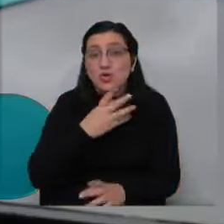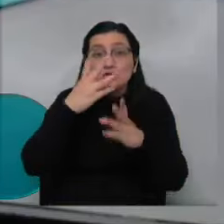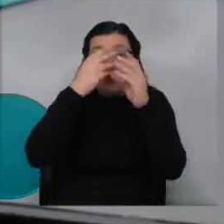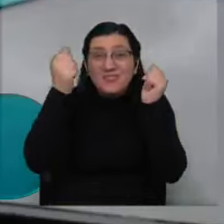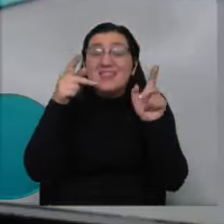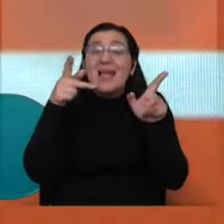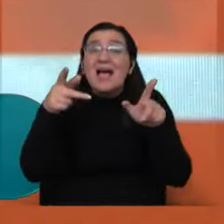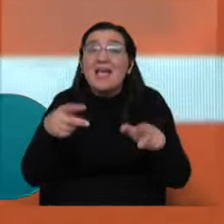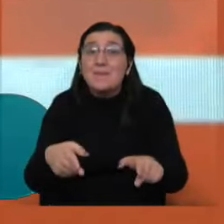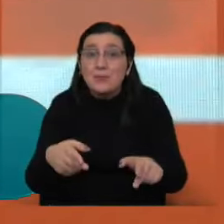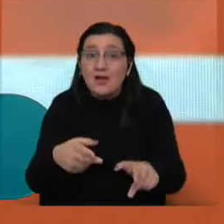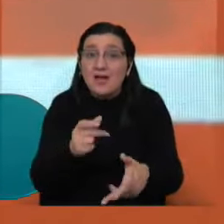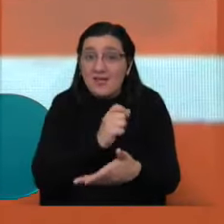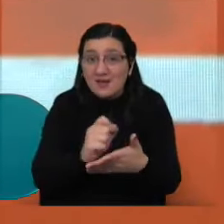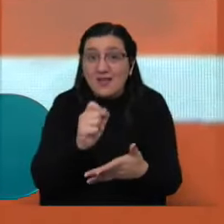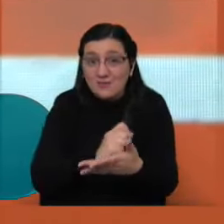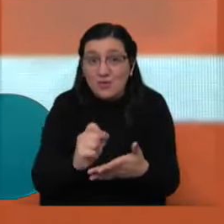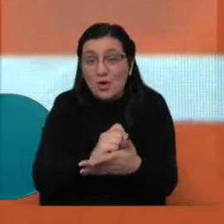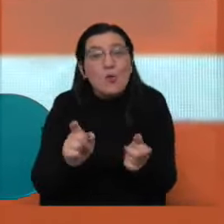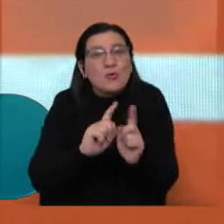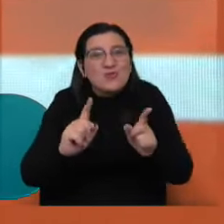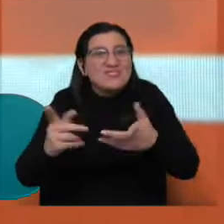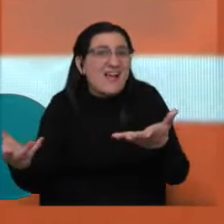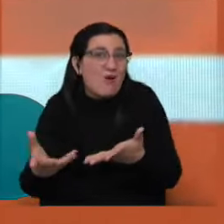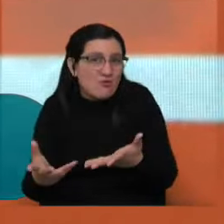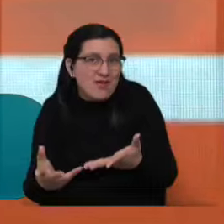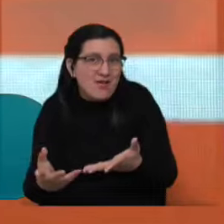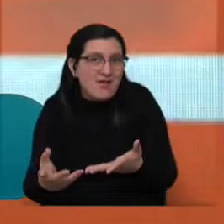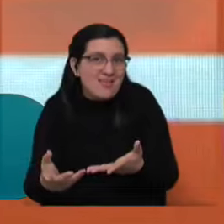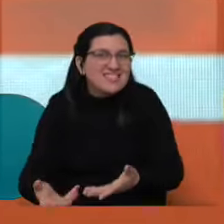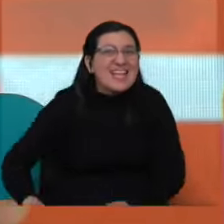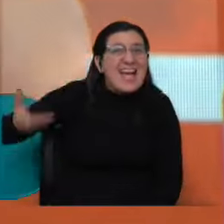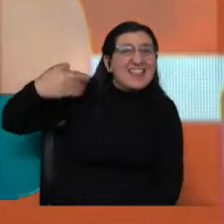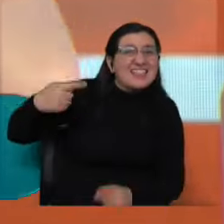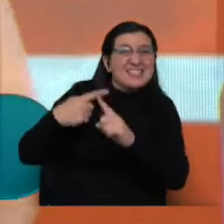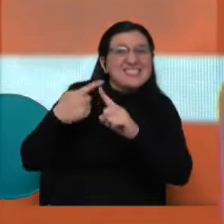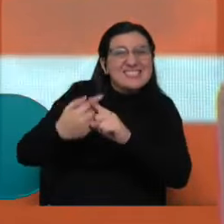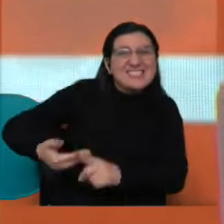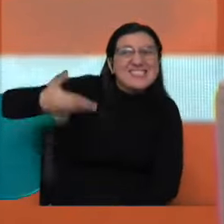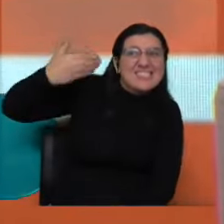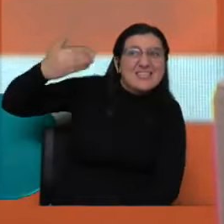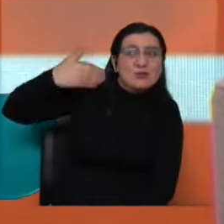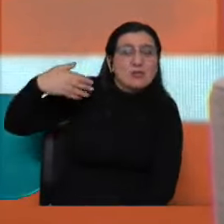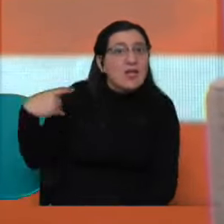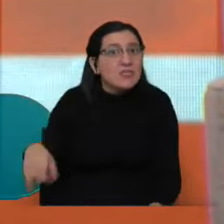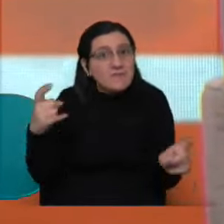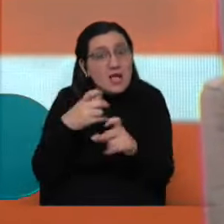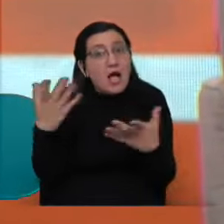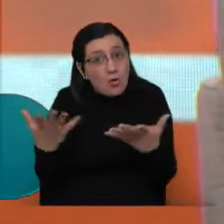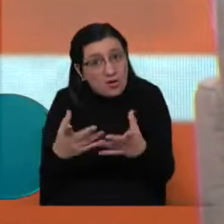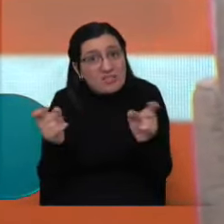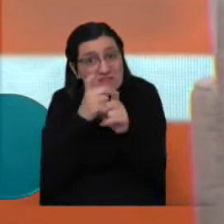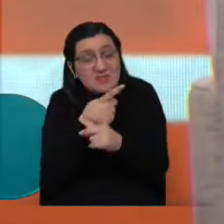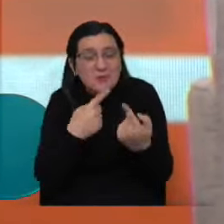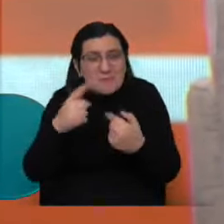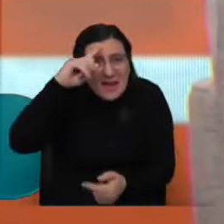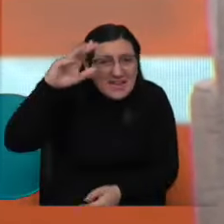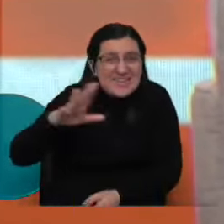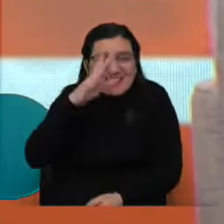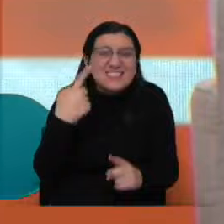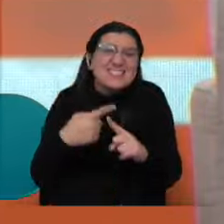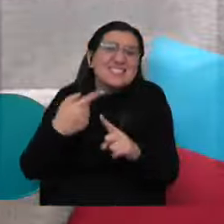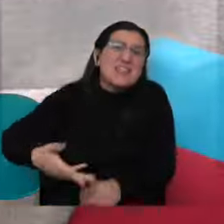eso la revolu decir lo que pienso y siento en aquel si ya ahora es una Revolución